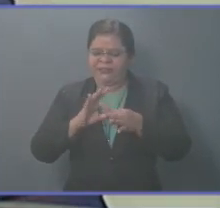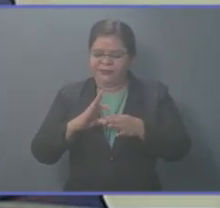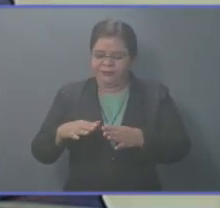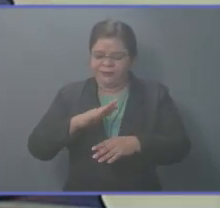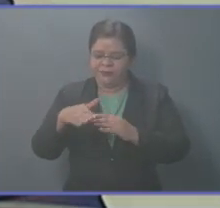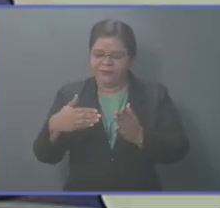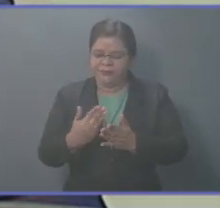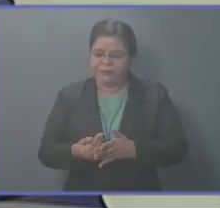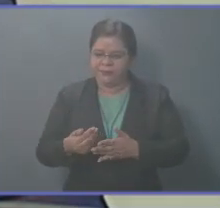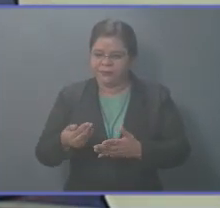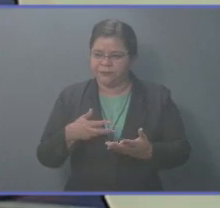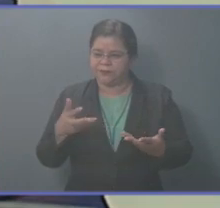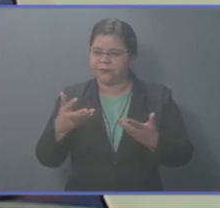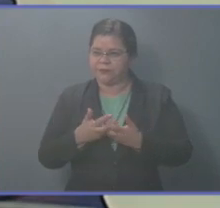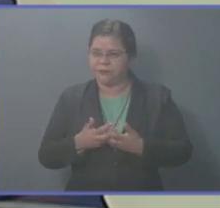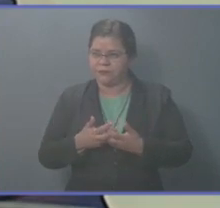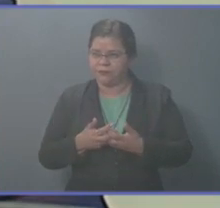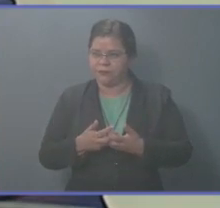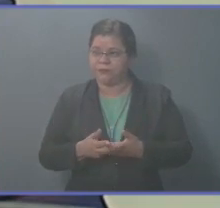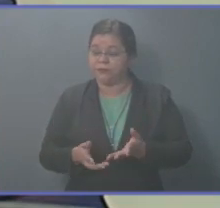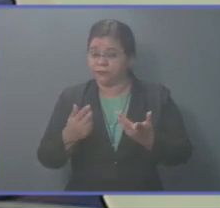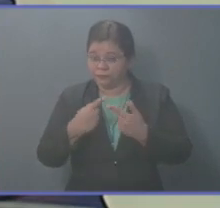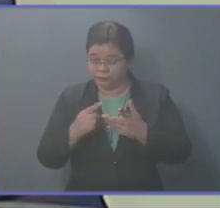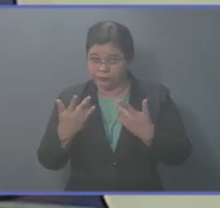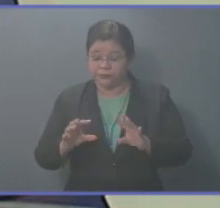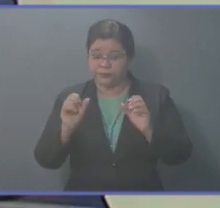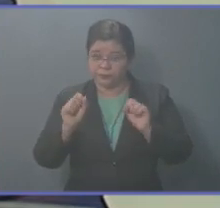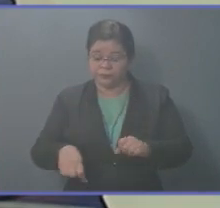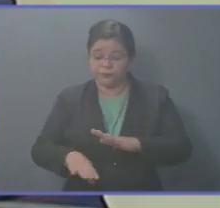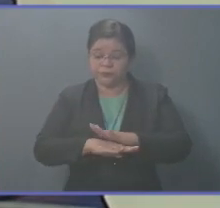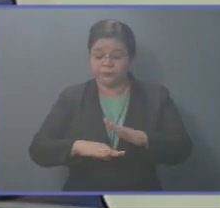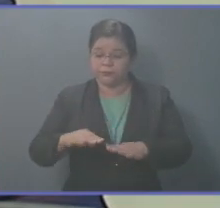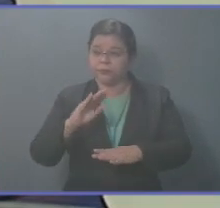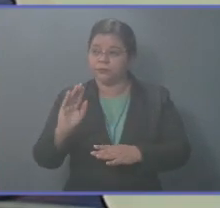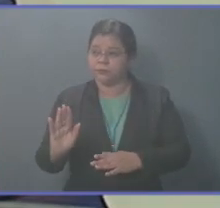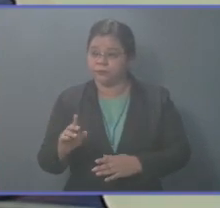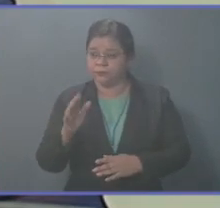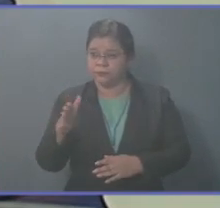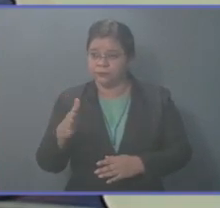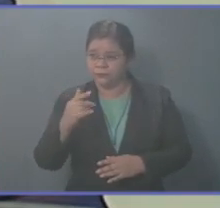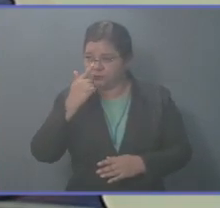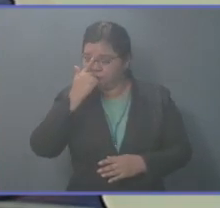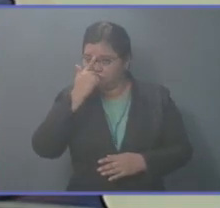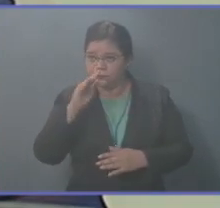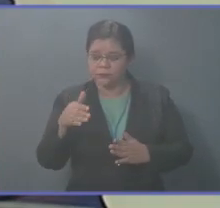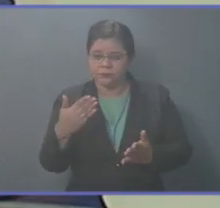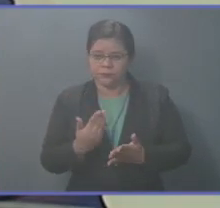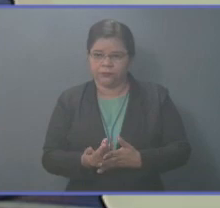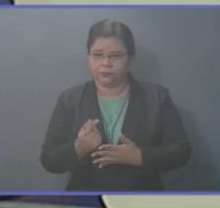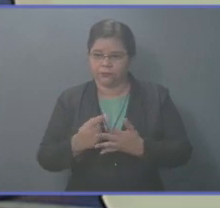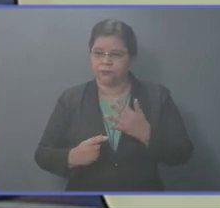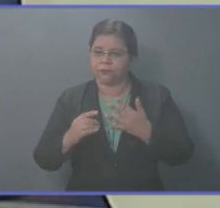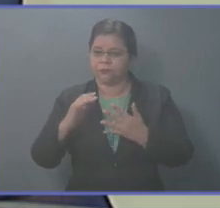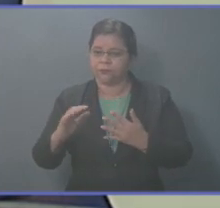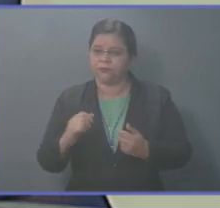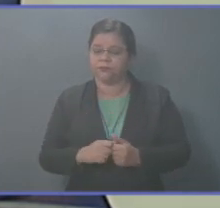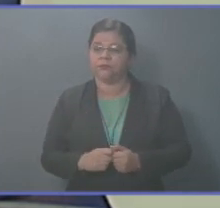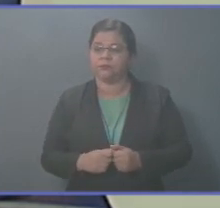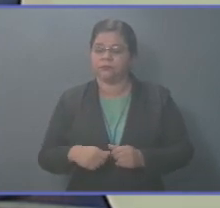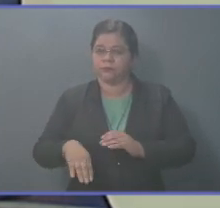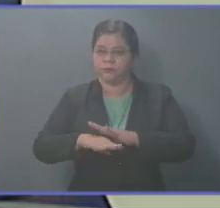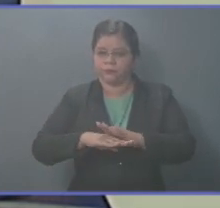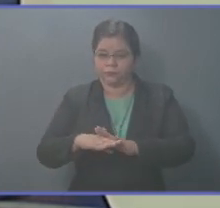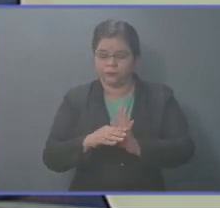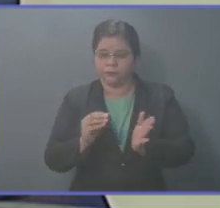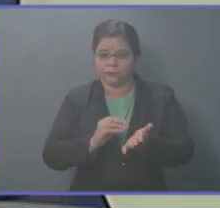alcance de esta disposición. En este caso se partirá de la útil distinción entre disposición y norma, según el